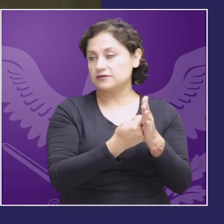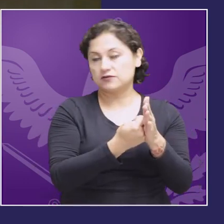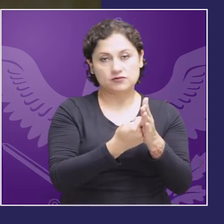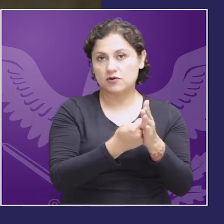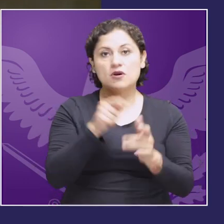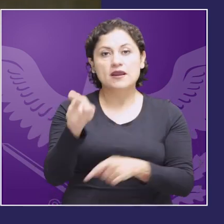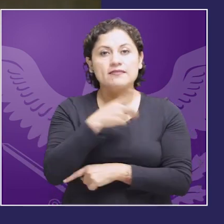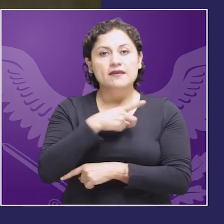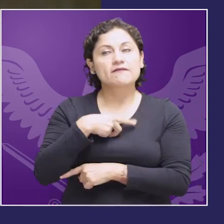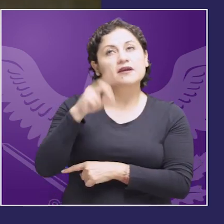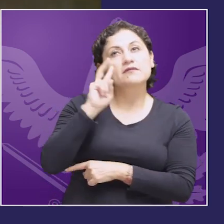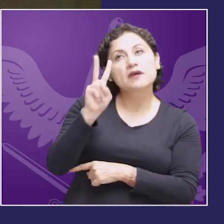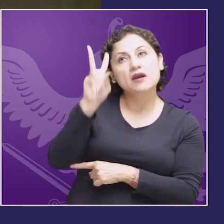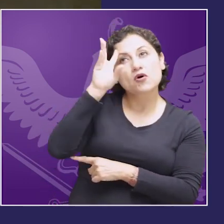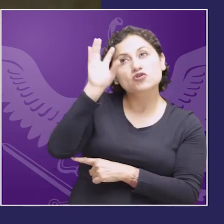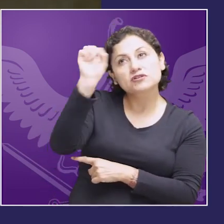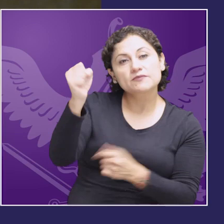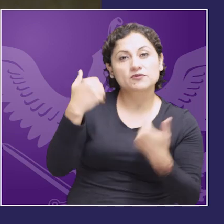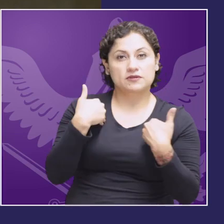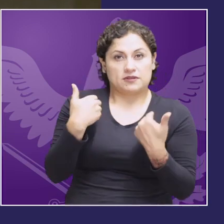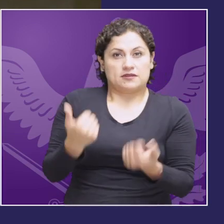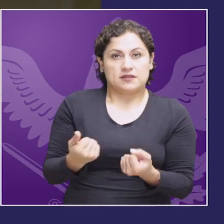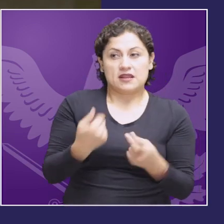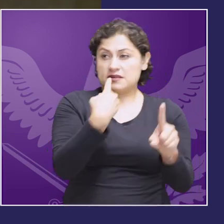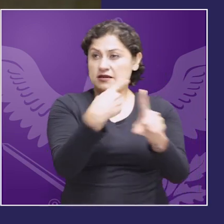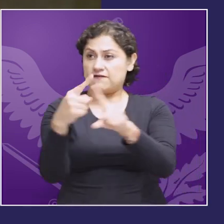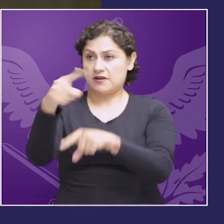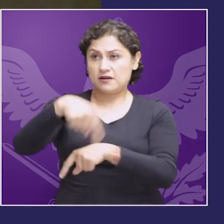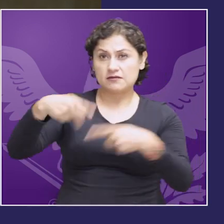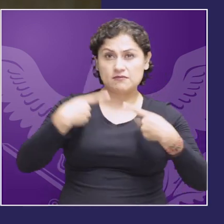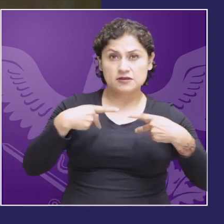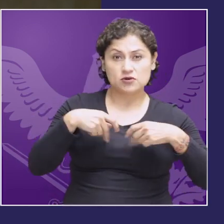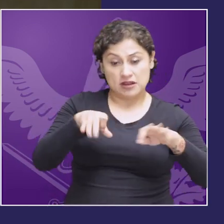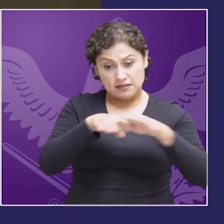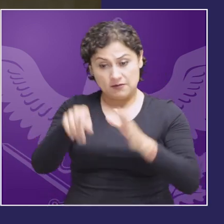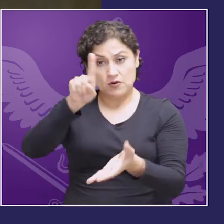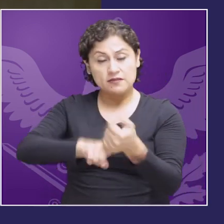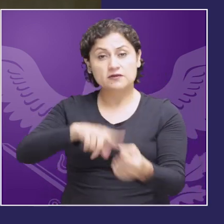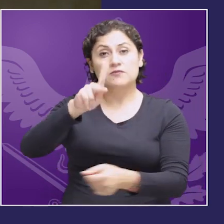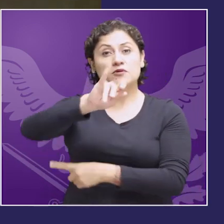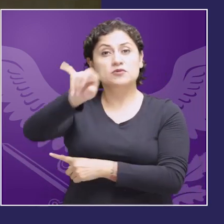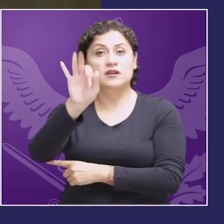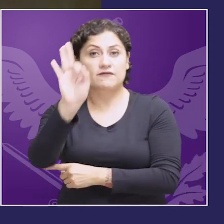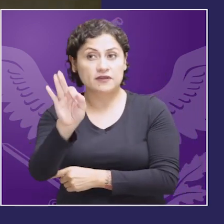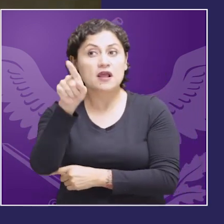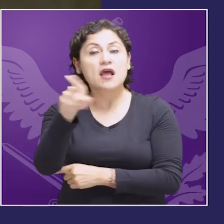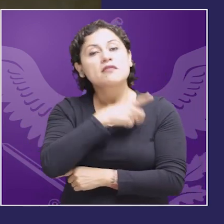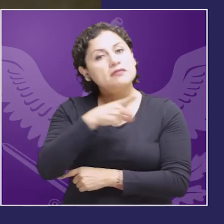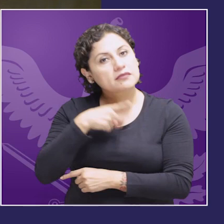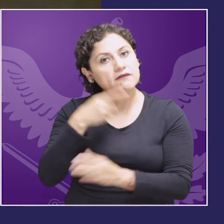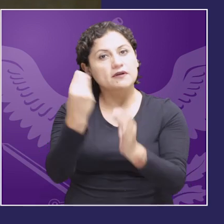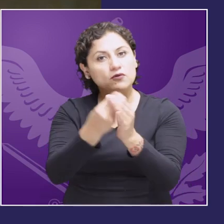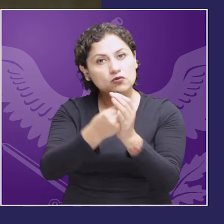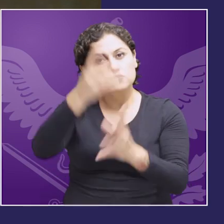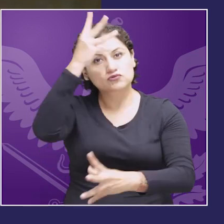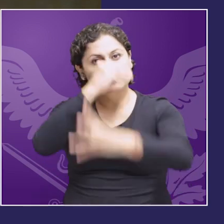enfocado a estas habilidades técnicas argumentativas, sino a comprender los conceptos. Cualquier persona que entra al Poder Judicial Federal